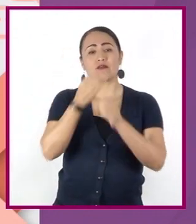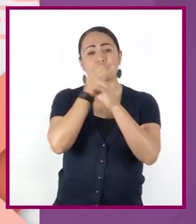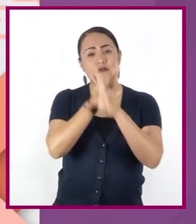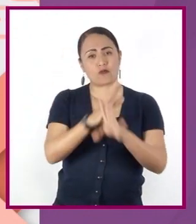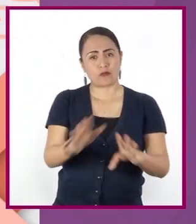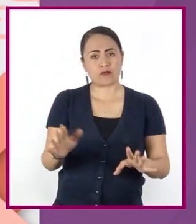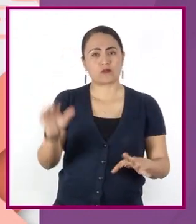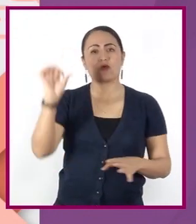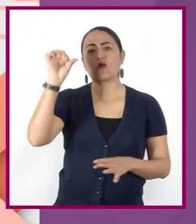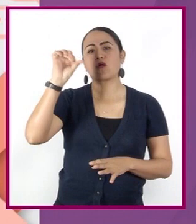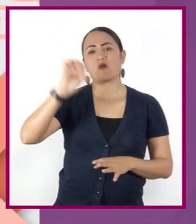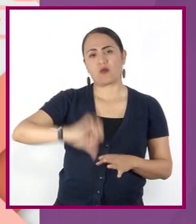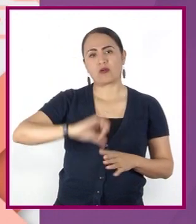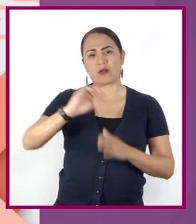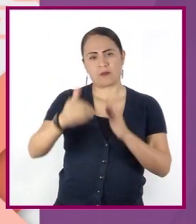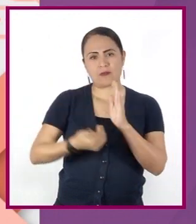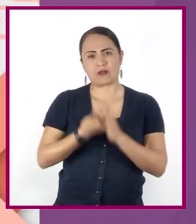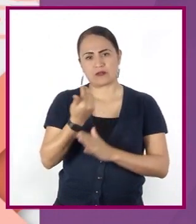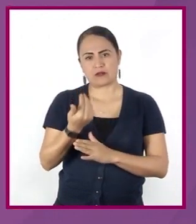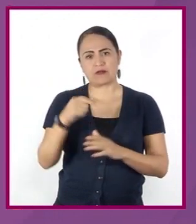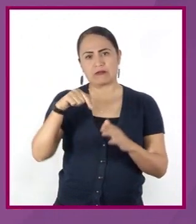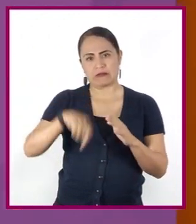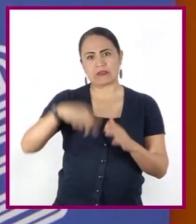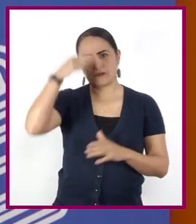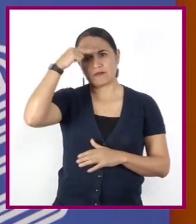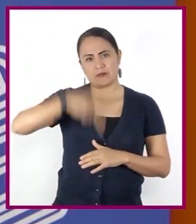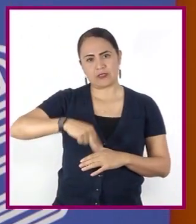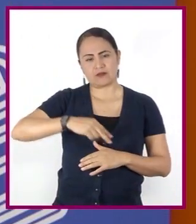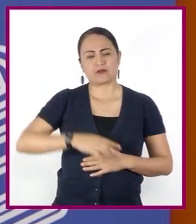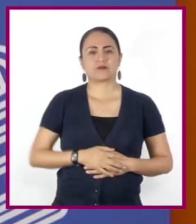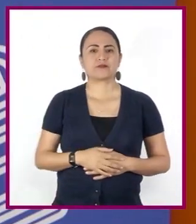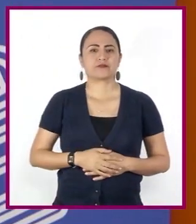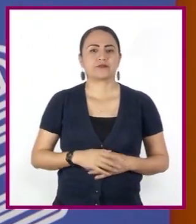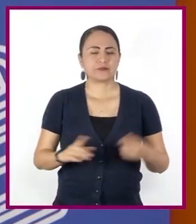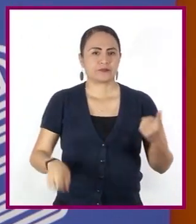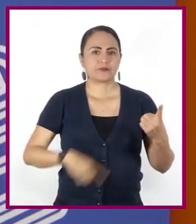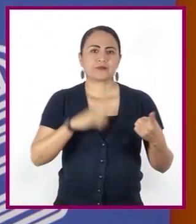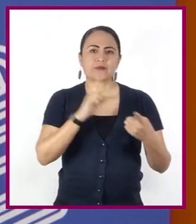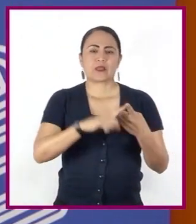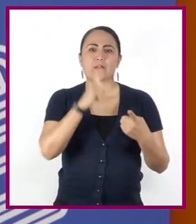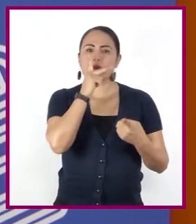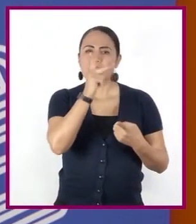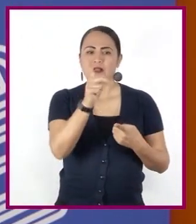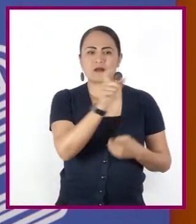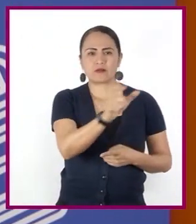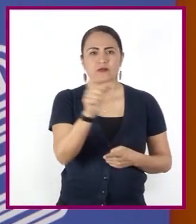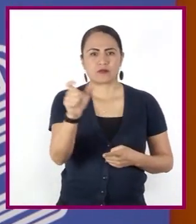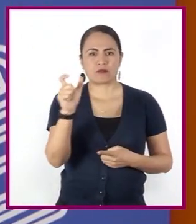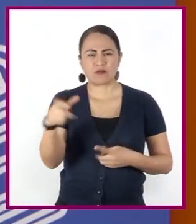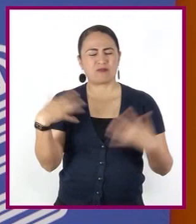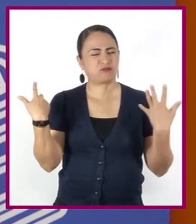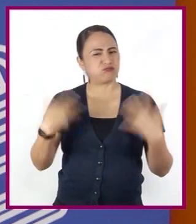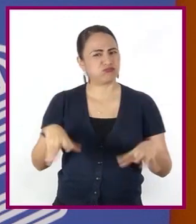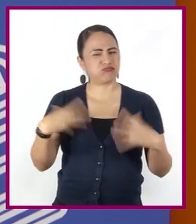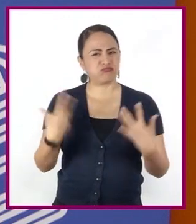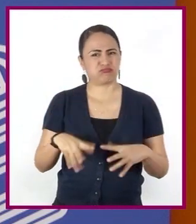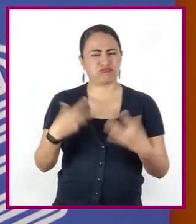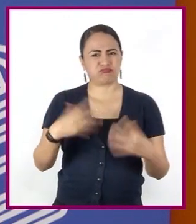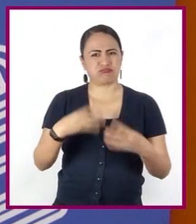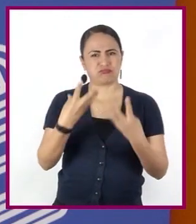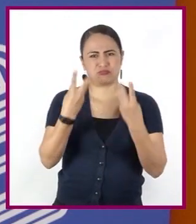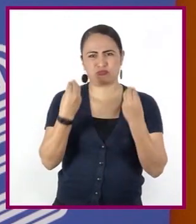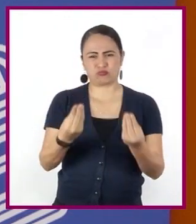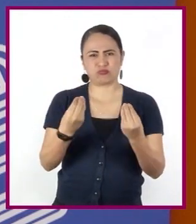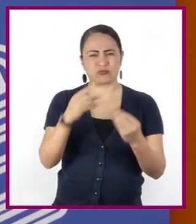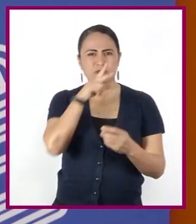que aqueja a México esta mañana. En el primer caso, la frase adjetiva bastante abrumadores contribuye